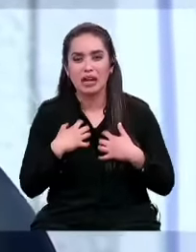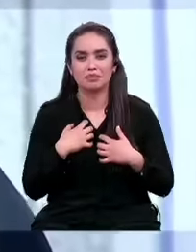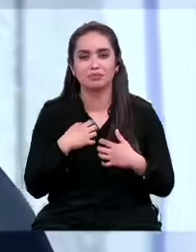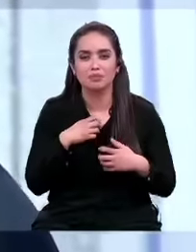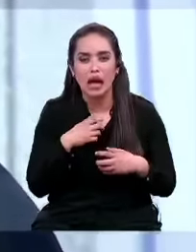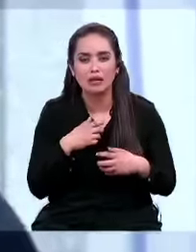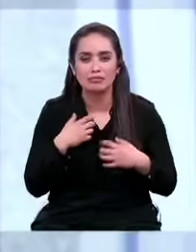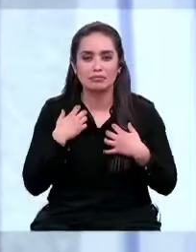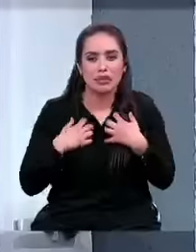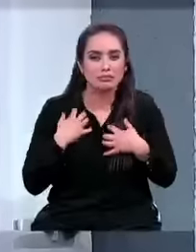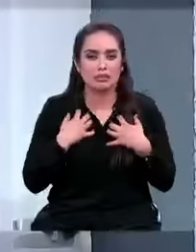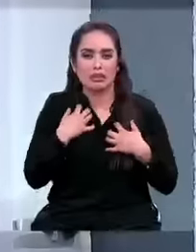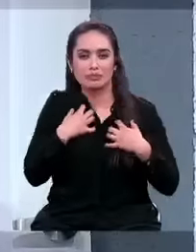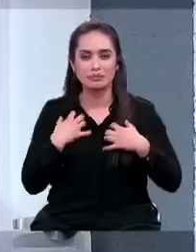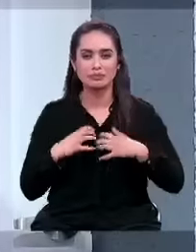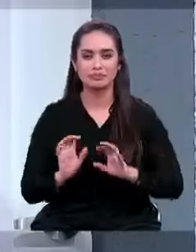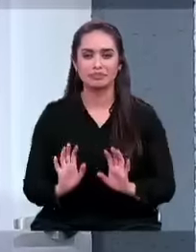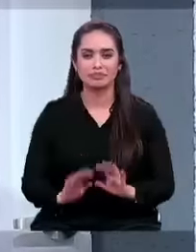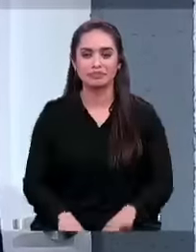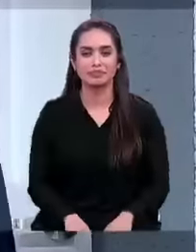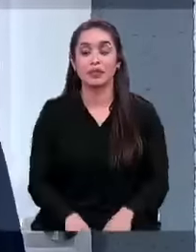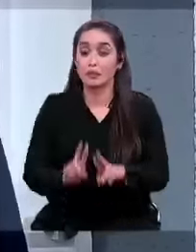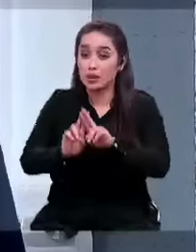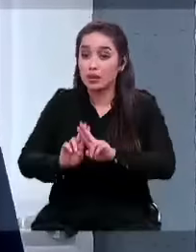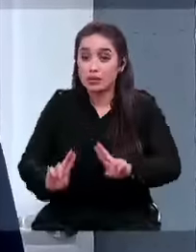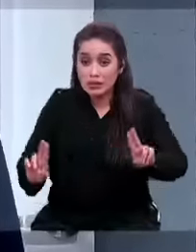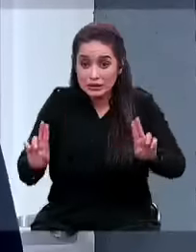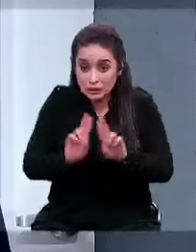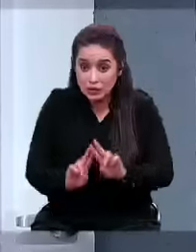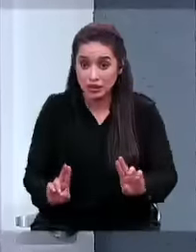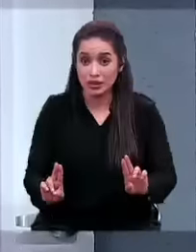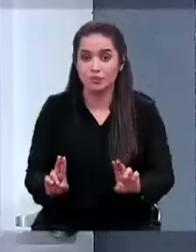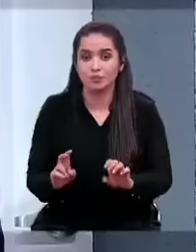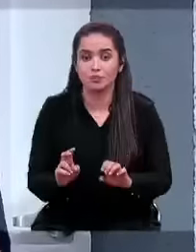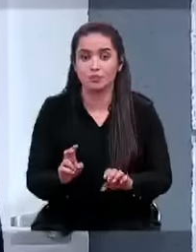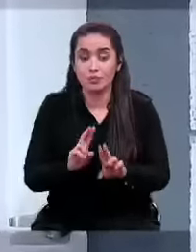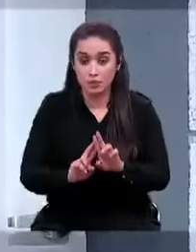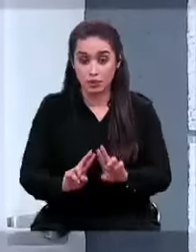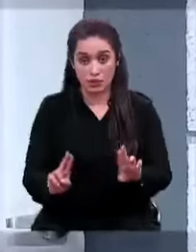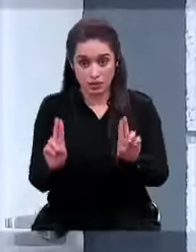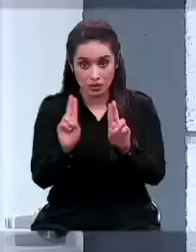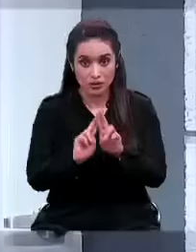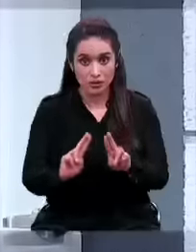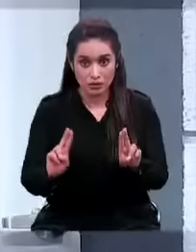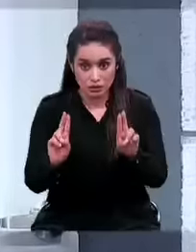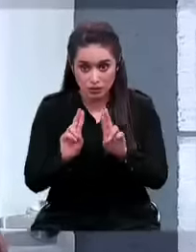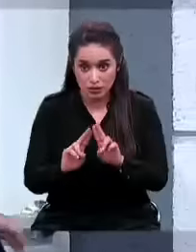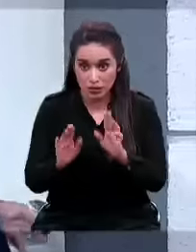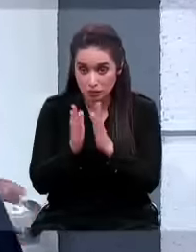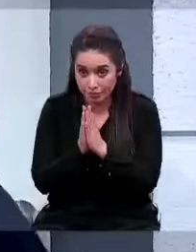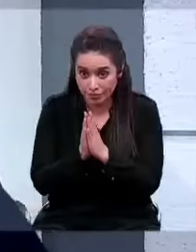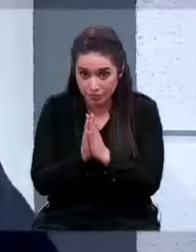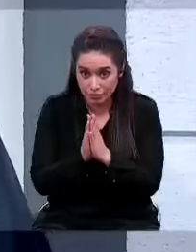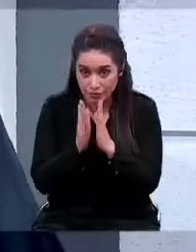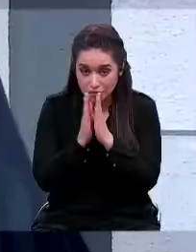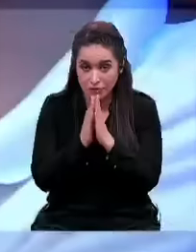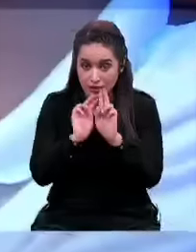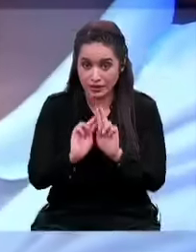que pase. Perdón. Ya, pero tranquilo, ya, relájate. Feña.